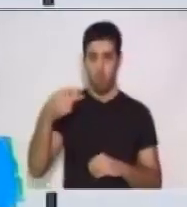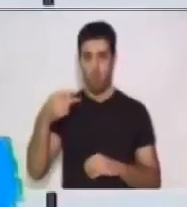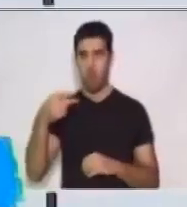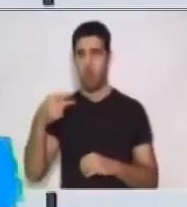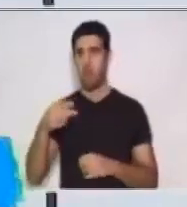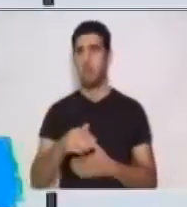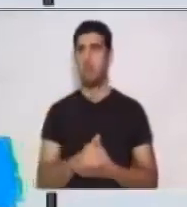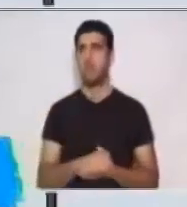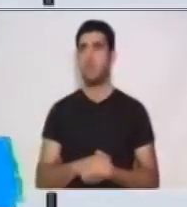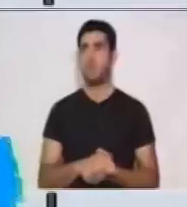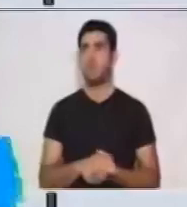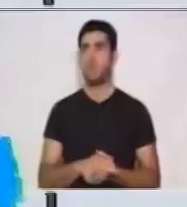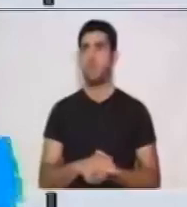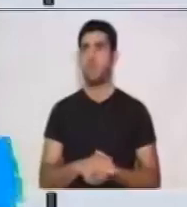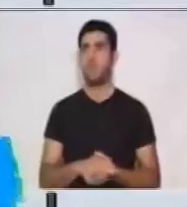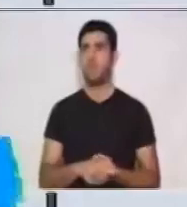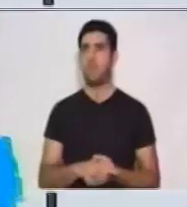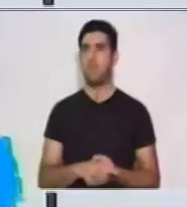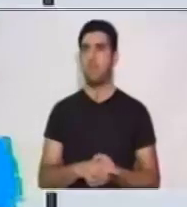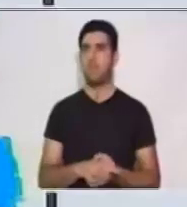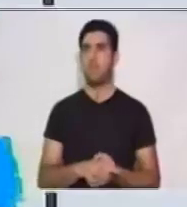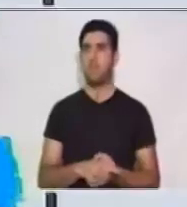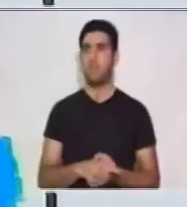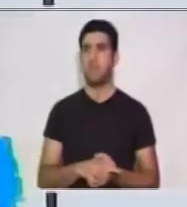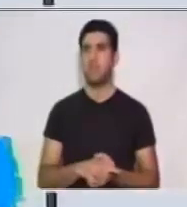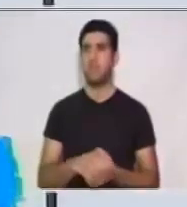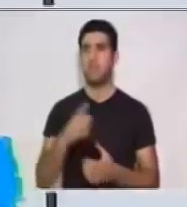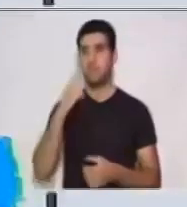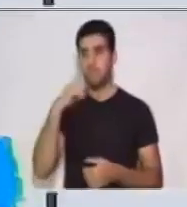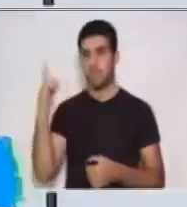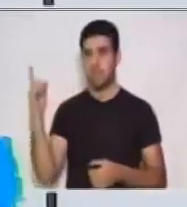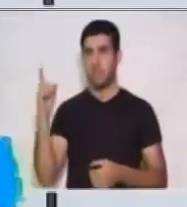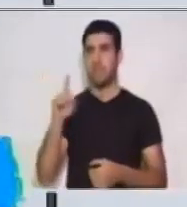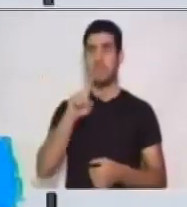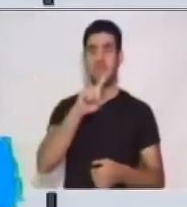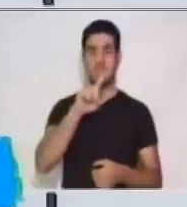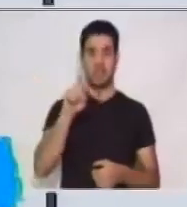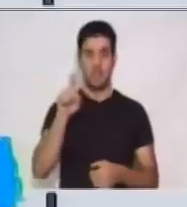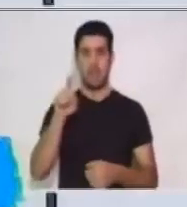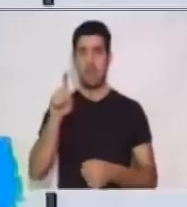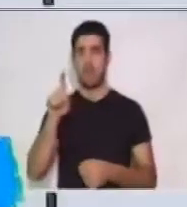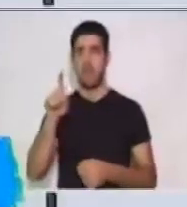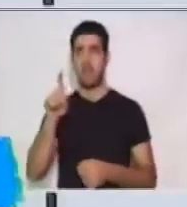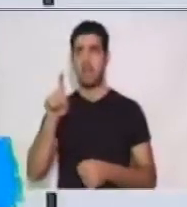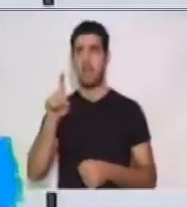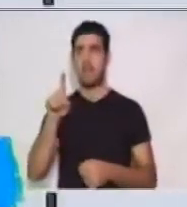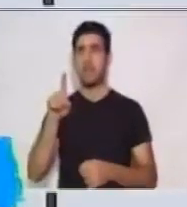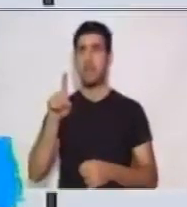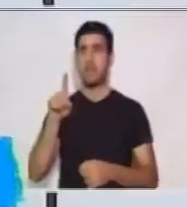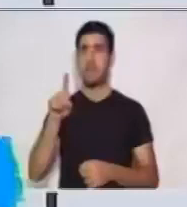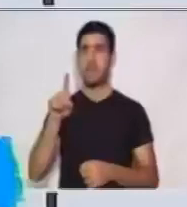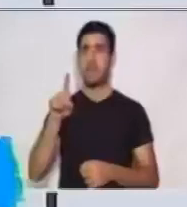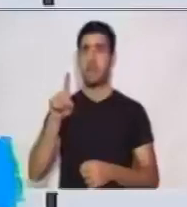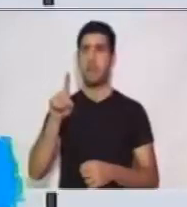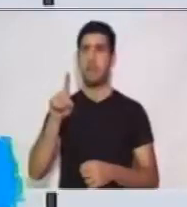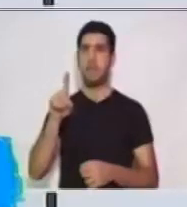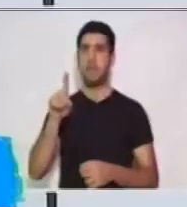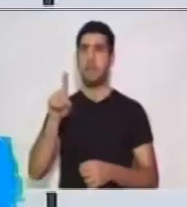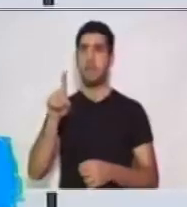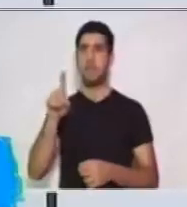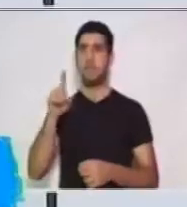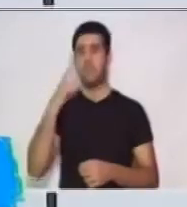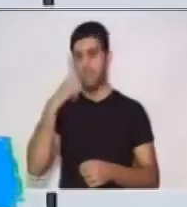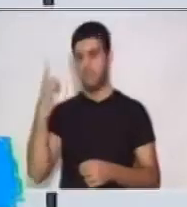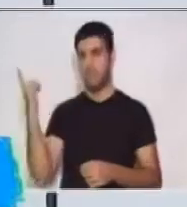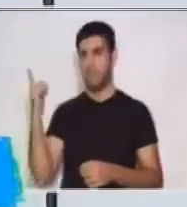¿Quiénes son los medios? Son 100 y X, o X y 100, pero cuando escribo en una